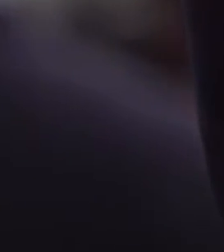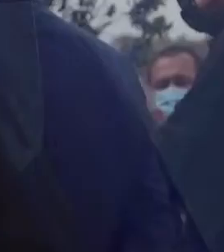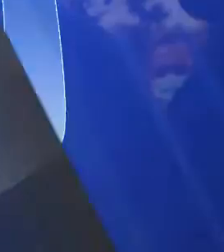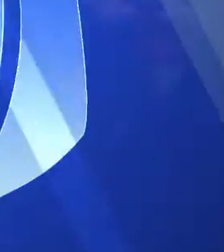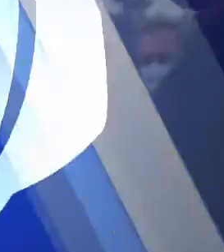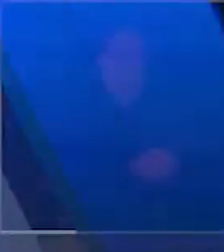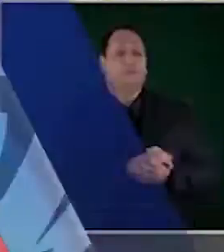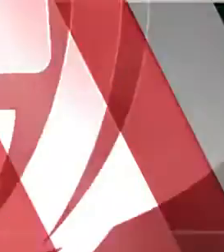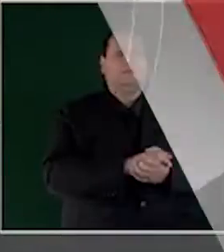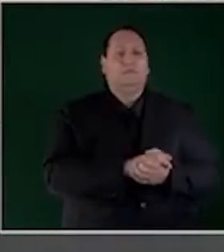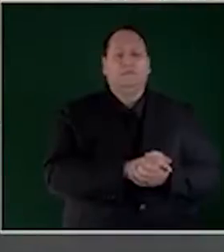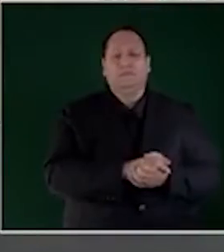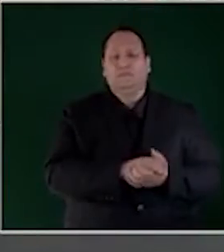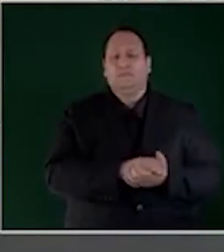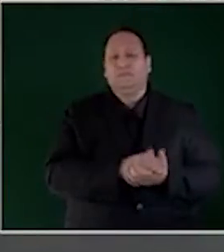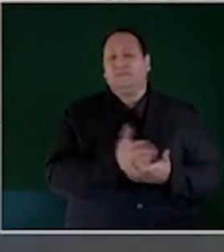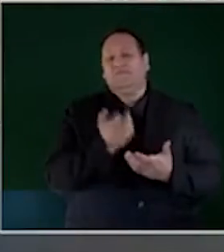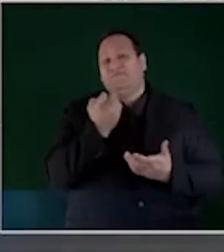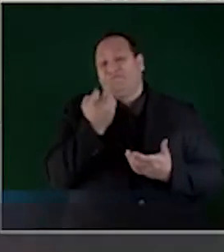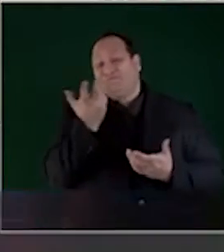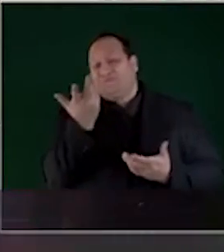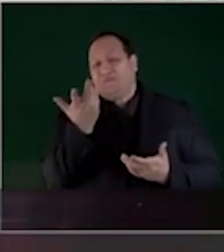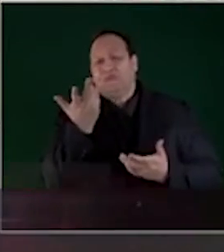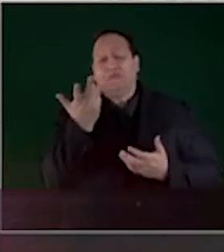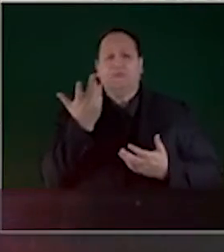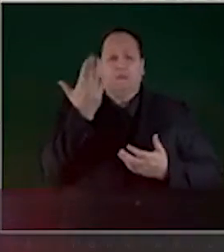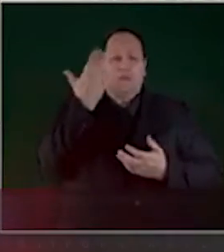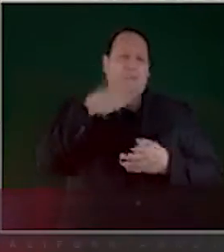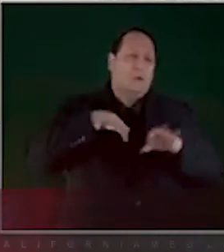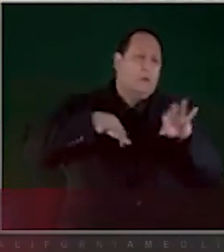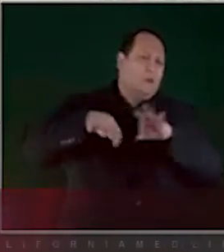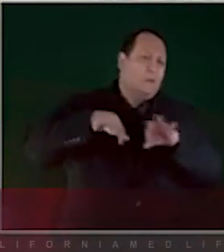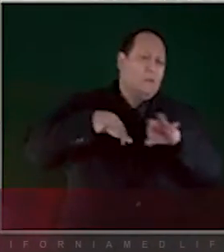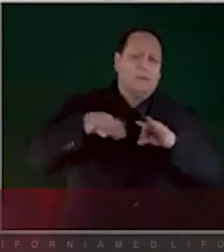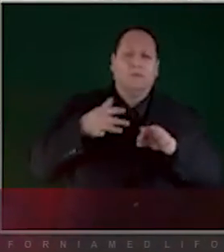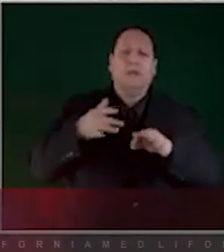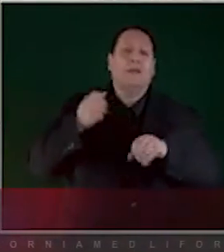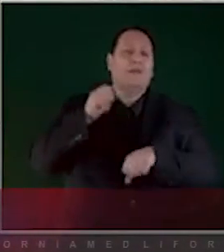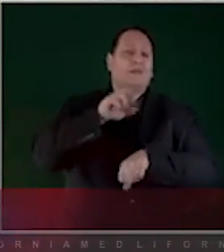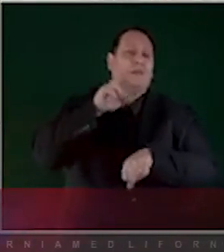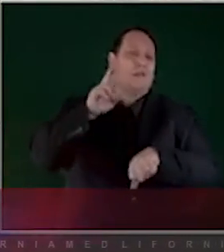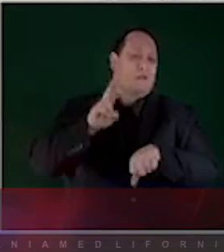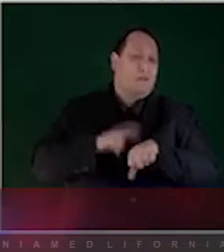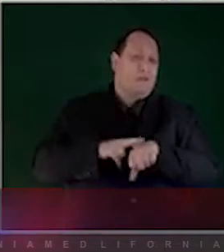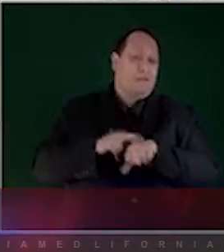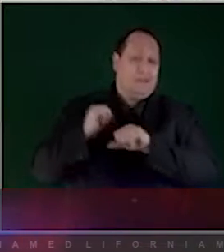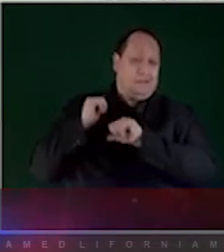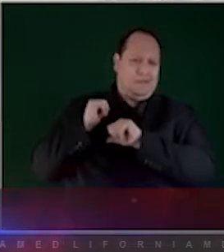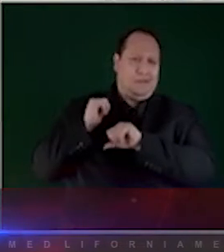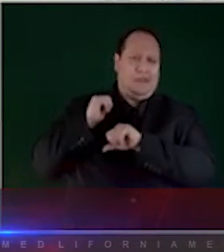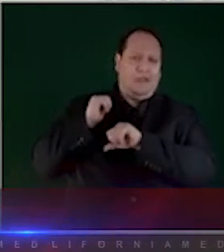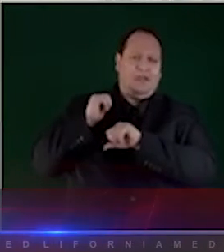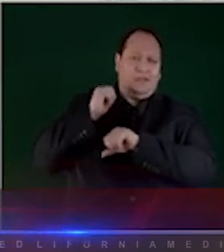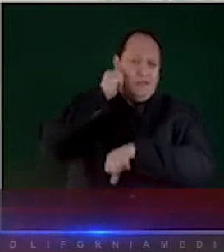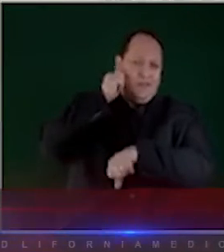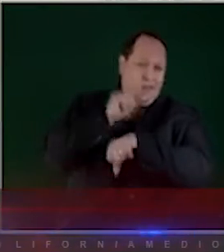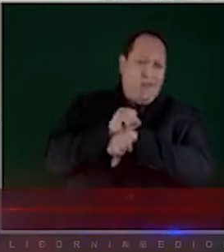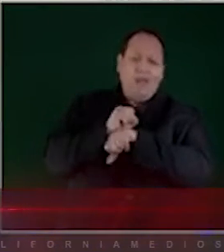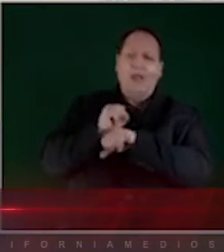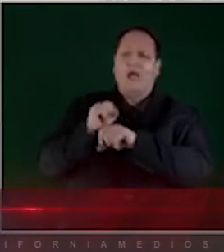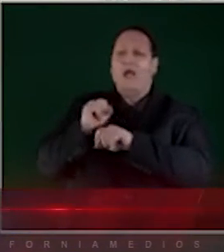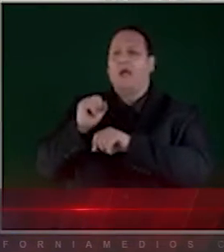Secretaria de Seguridad Ciudadana ese es el trabajo de la Secretaria de la Defensa